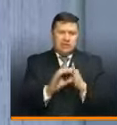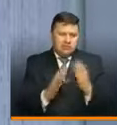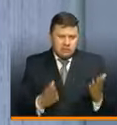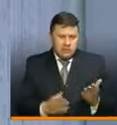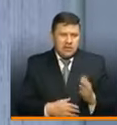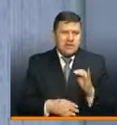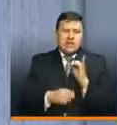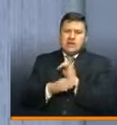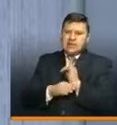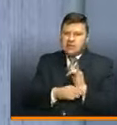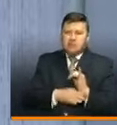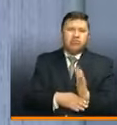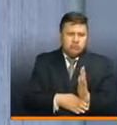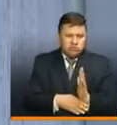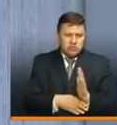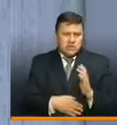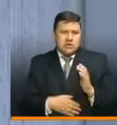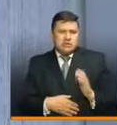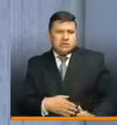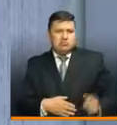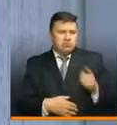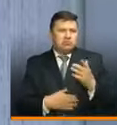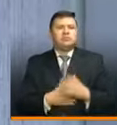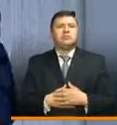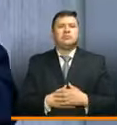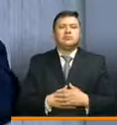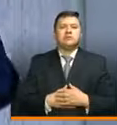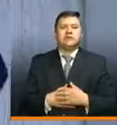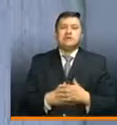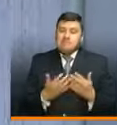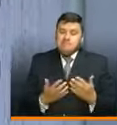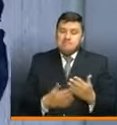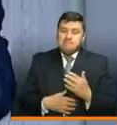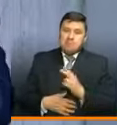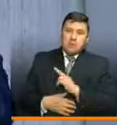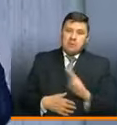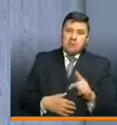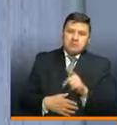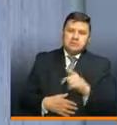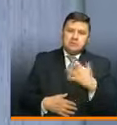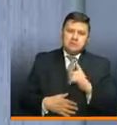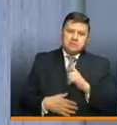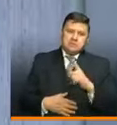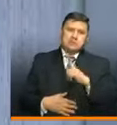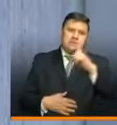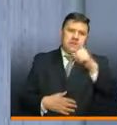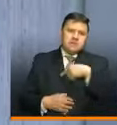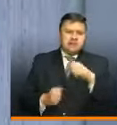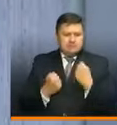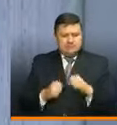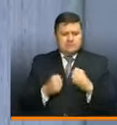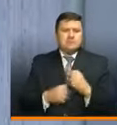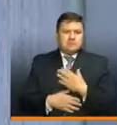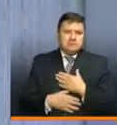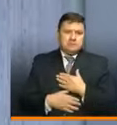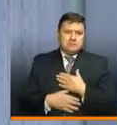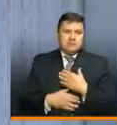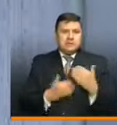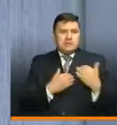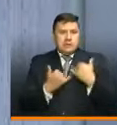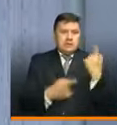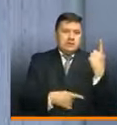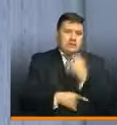las instituciones, de los ciudadanos. Y yo creo que, vicepresidente, usted ha liderado este esfuerzo que nos convoca en el